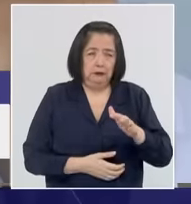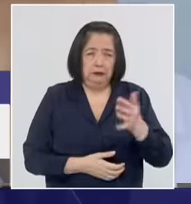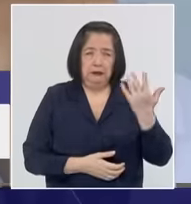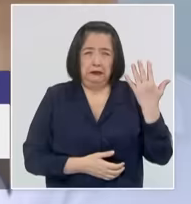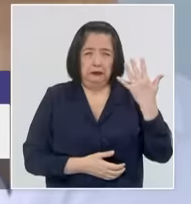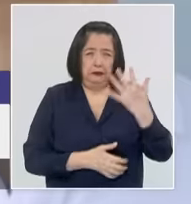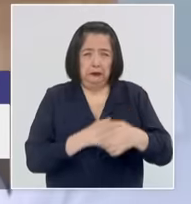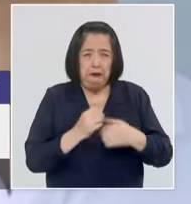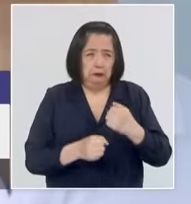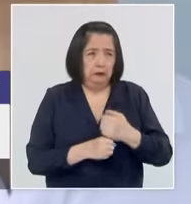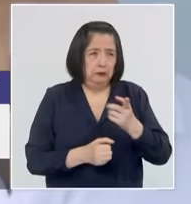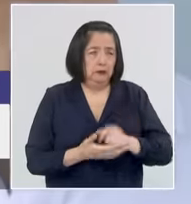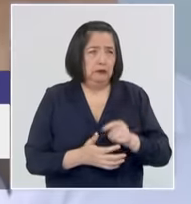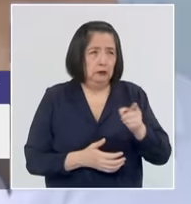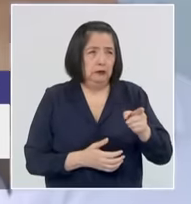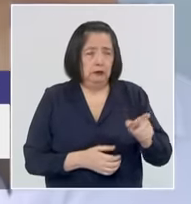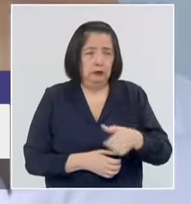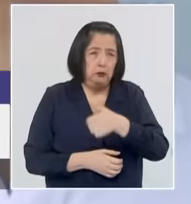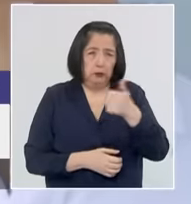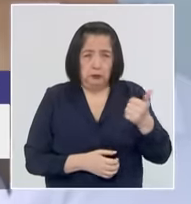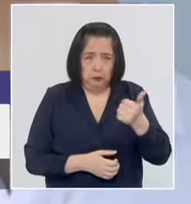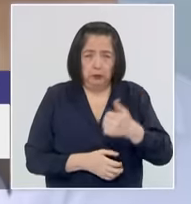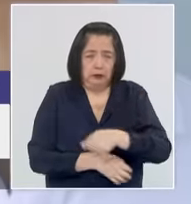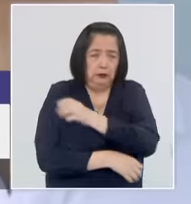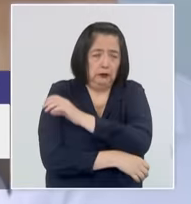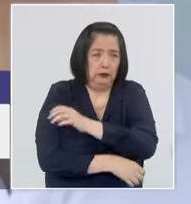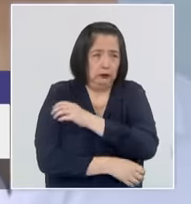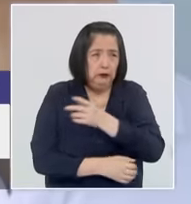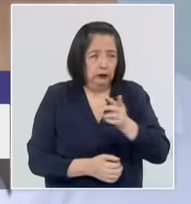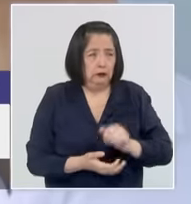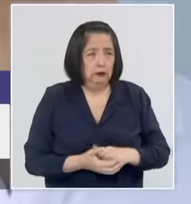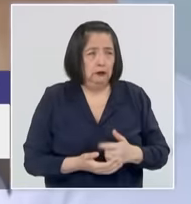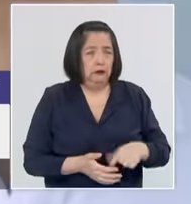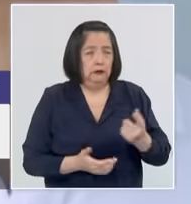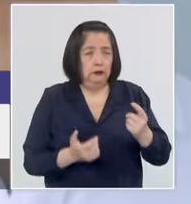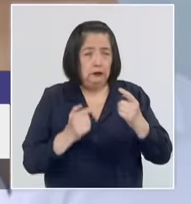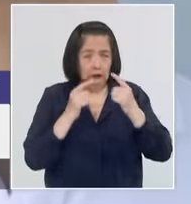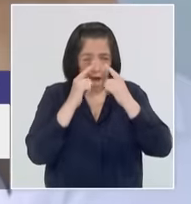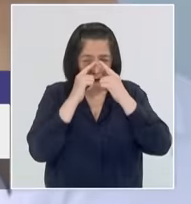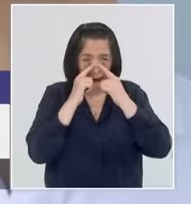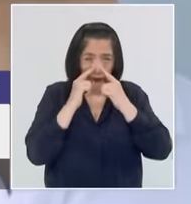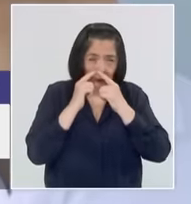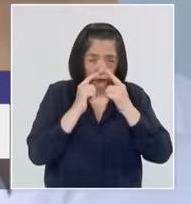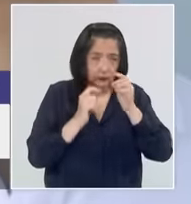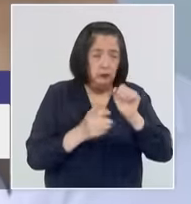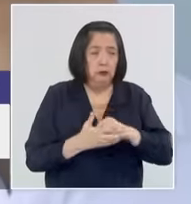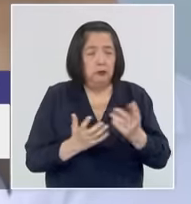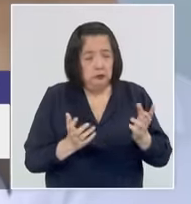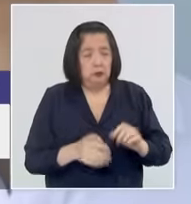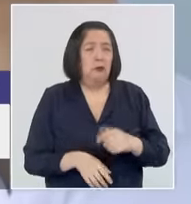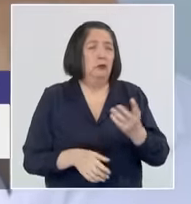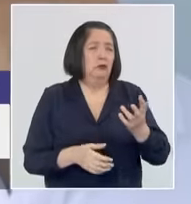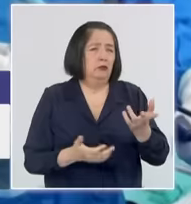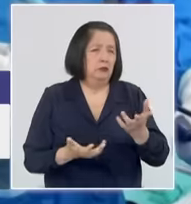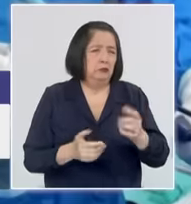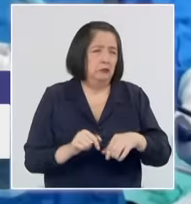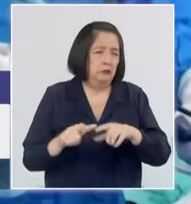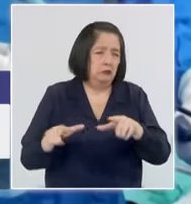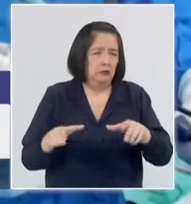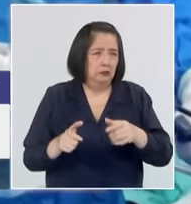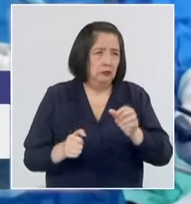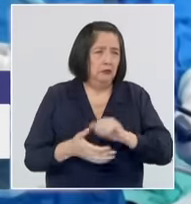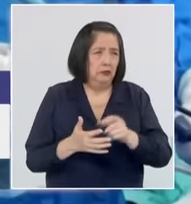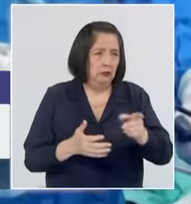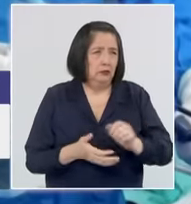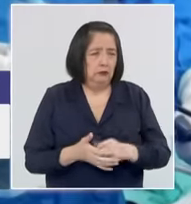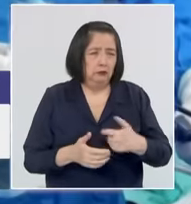5 años aquí, bueno, pues funcionaba otra clínica de otorrinos, aparentemente un consultorio ambulatorio, ¿no? Y que